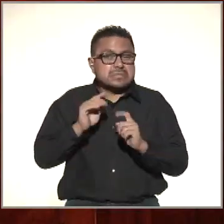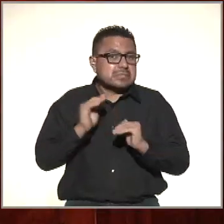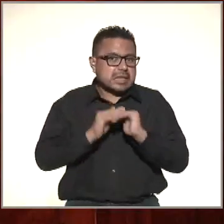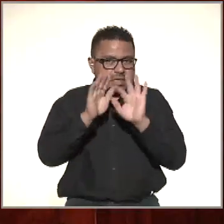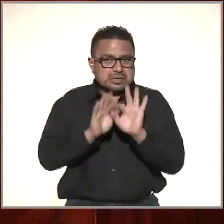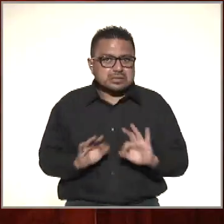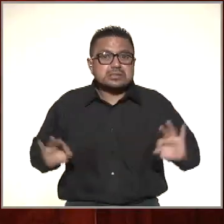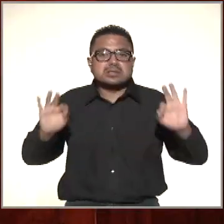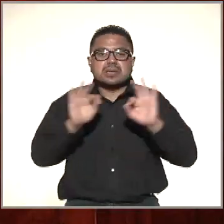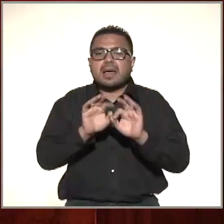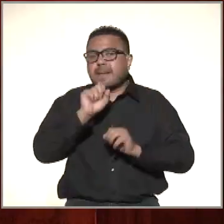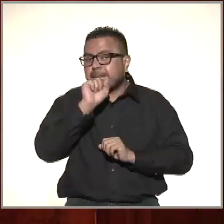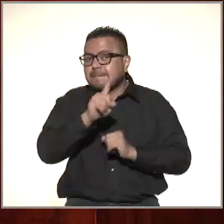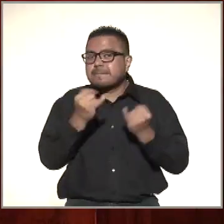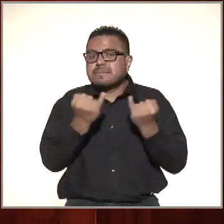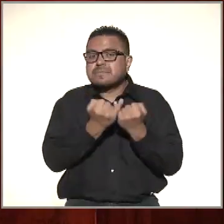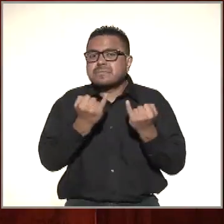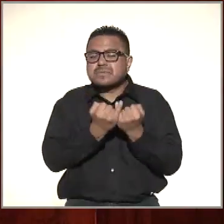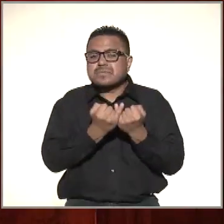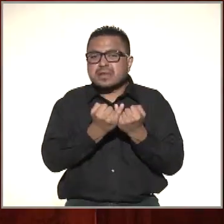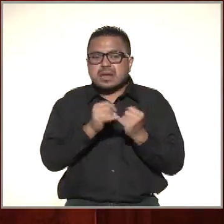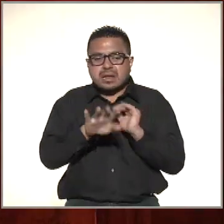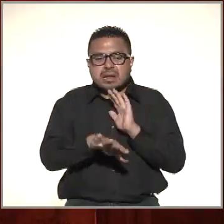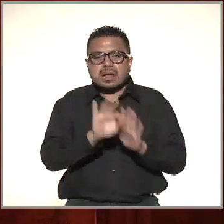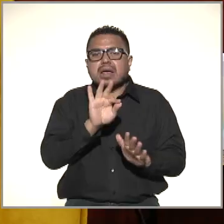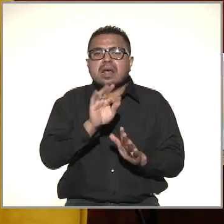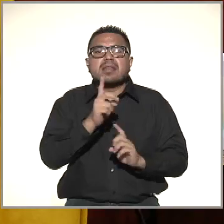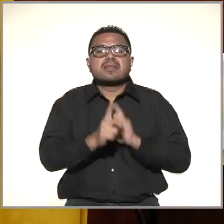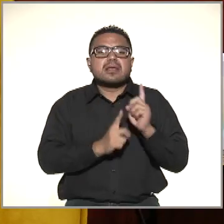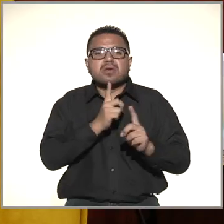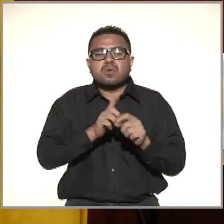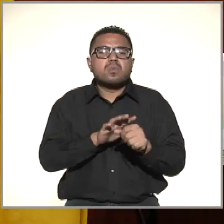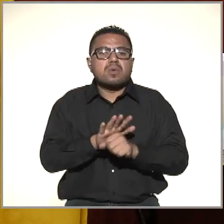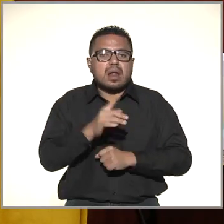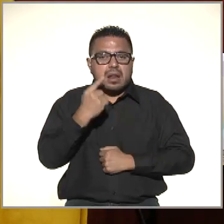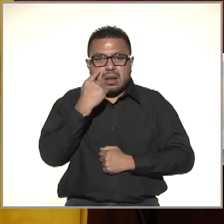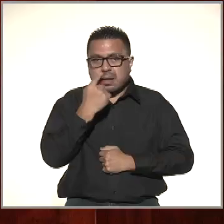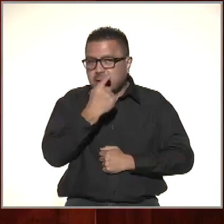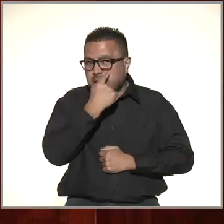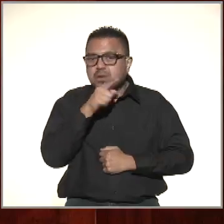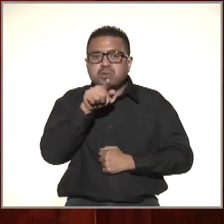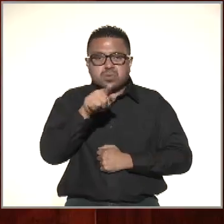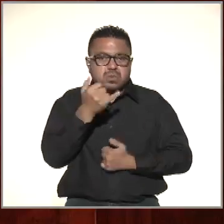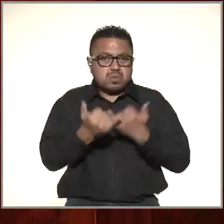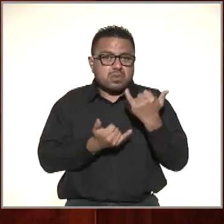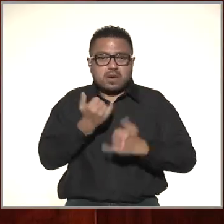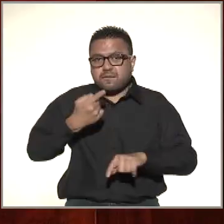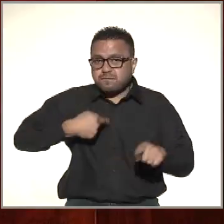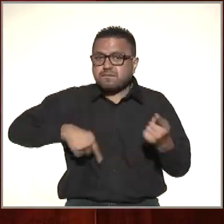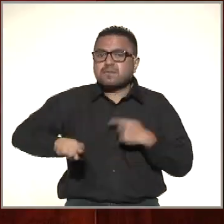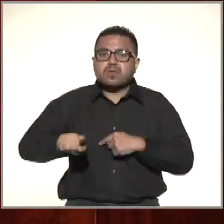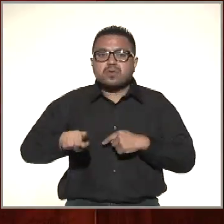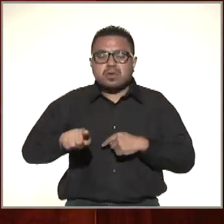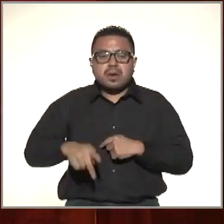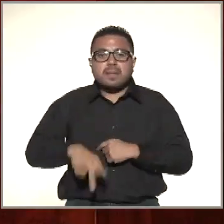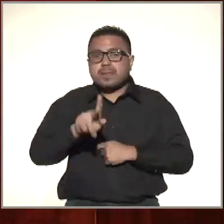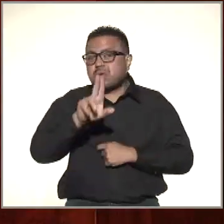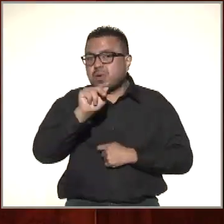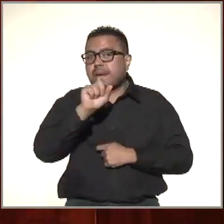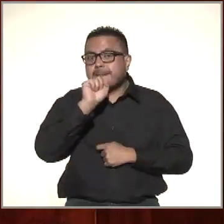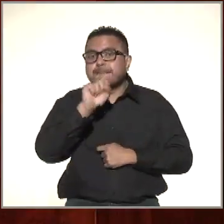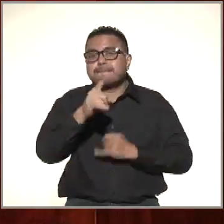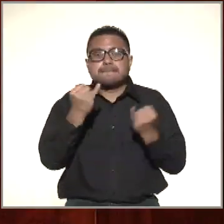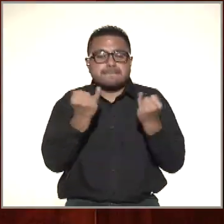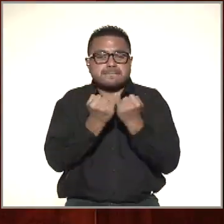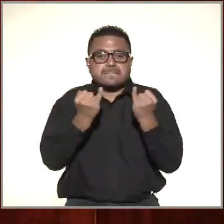importantes, incluso la elección del deporte. También. Tú juegas fútbol, pero no es lo mismo que